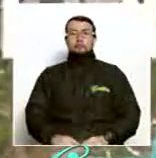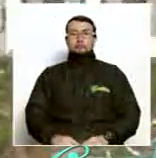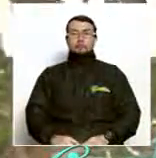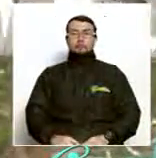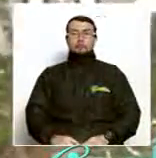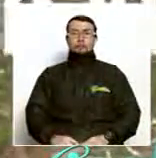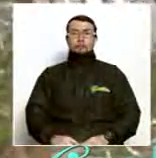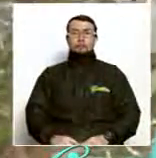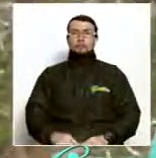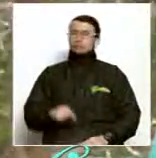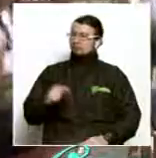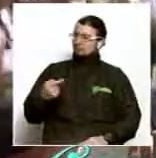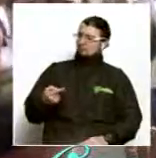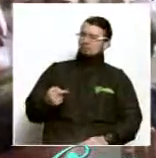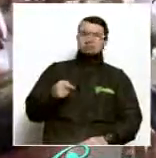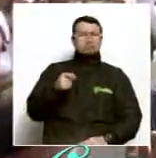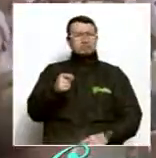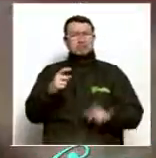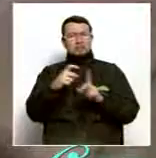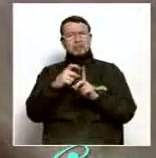¿Qué es Icuaxenduna?